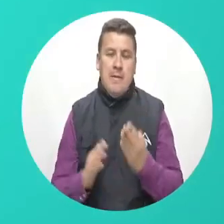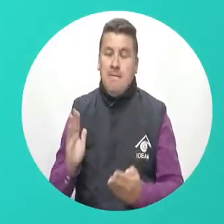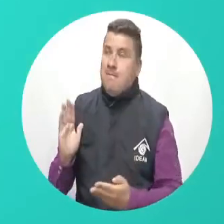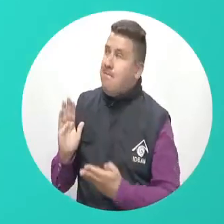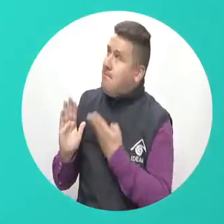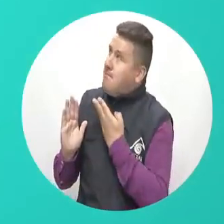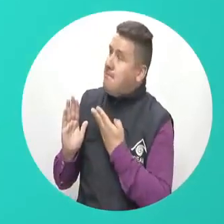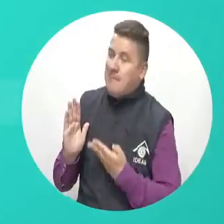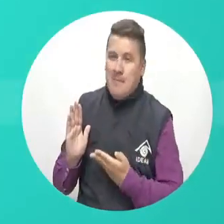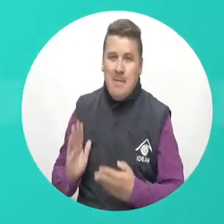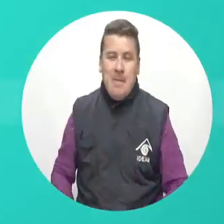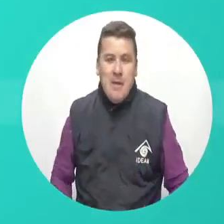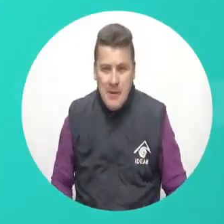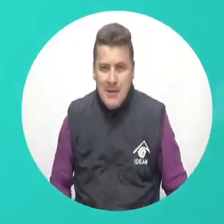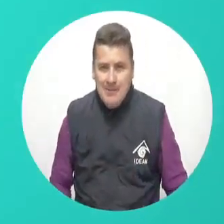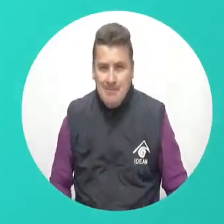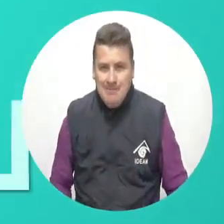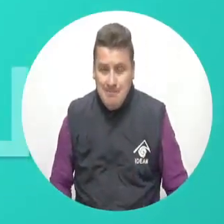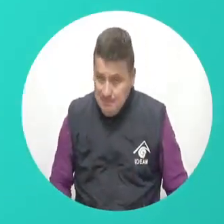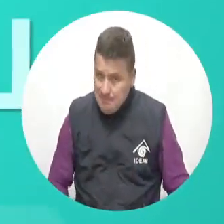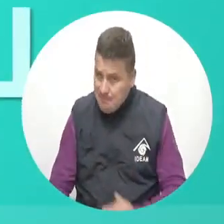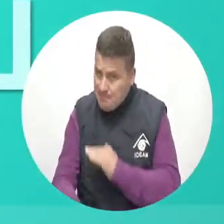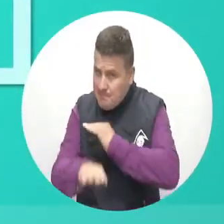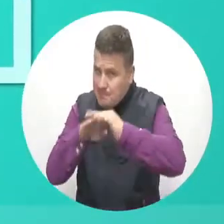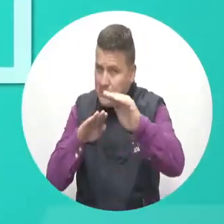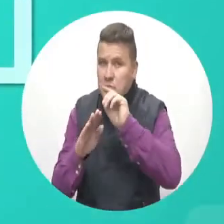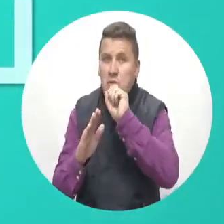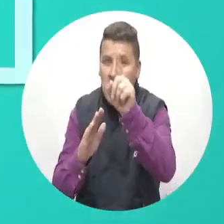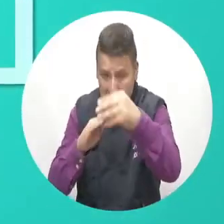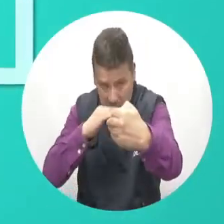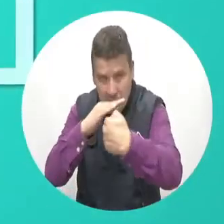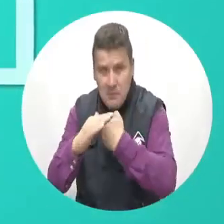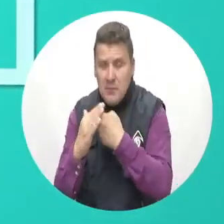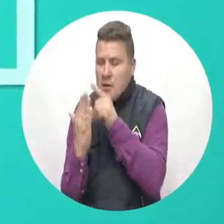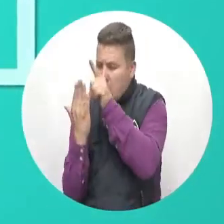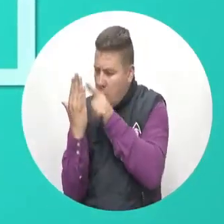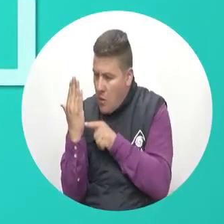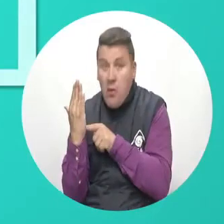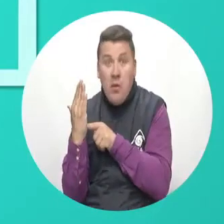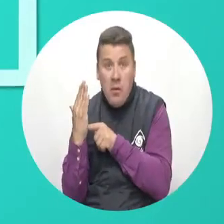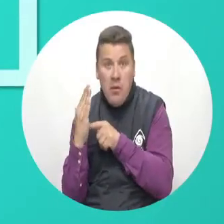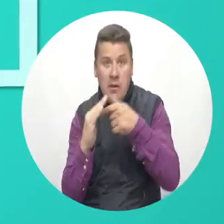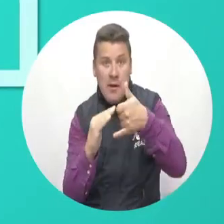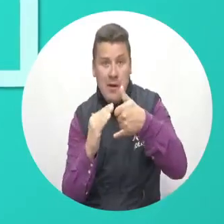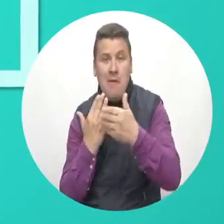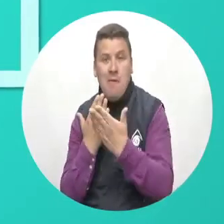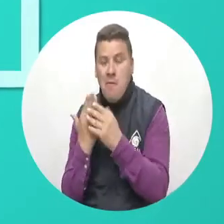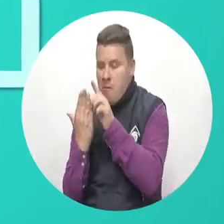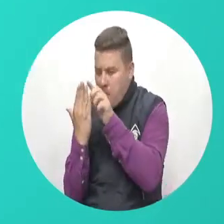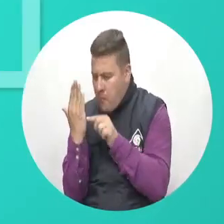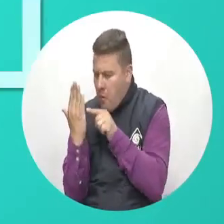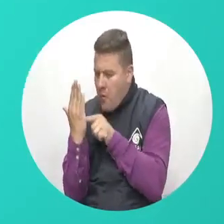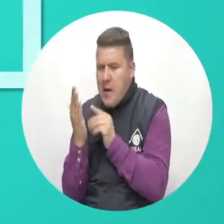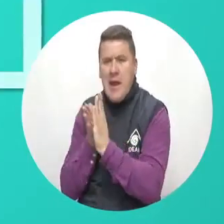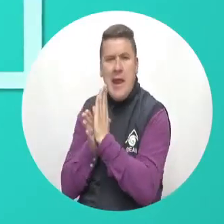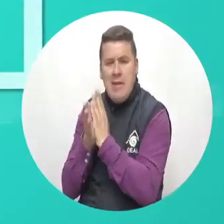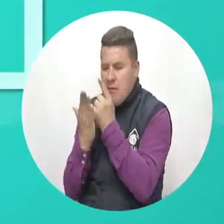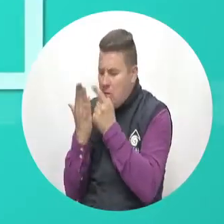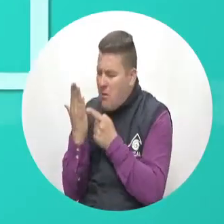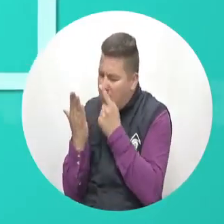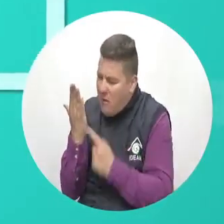www.idean.gov.co. Te invitamos a consultar la aplicación Mi Pronóstico del IDEAN, ahora con información sobre deforestación,